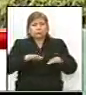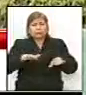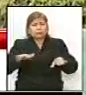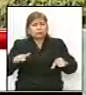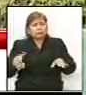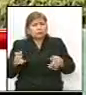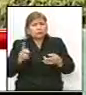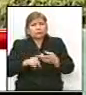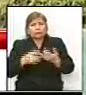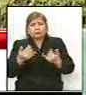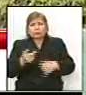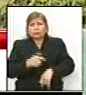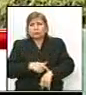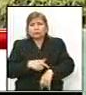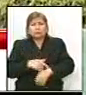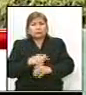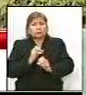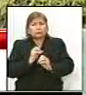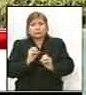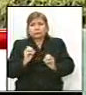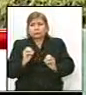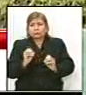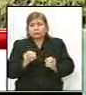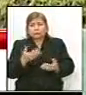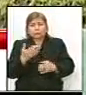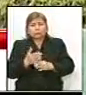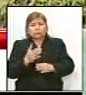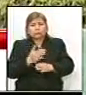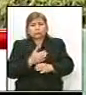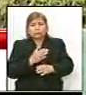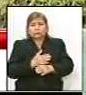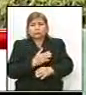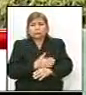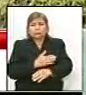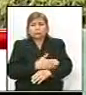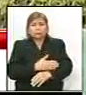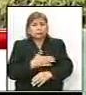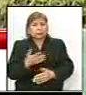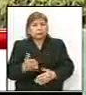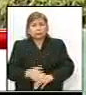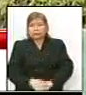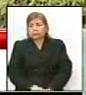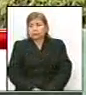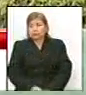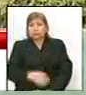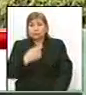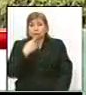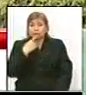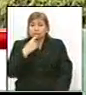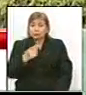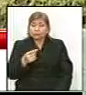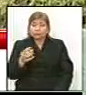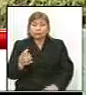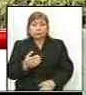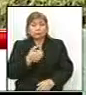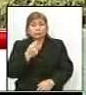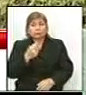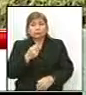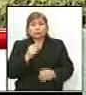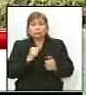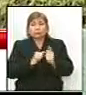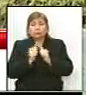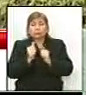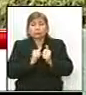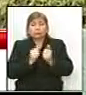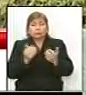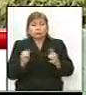hasta el momento todavía no hay ni un avance, señor congresista. Puesto que ha ganado un concurso,